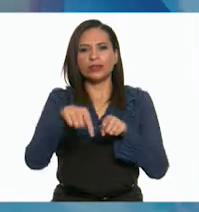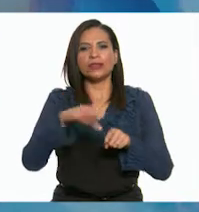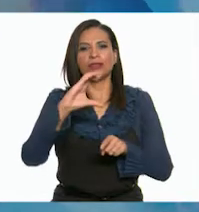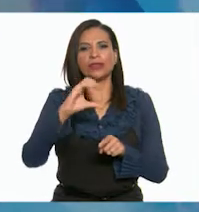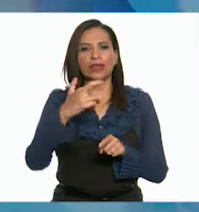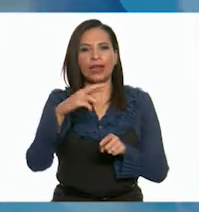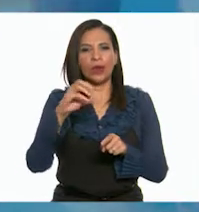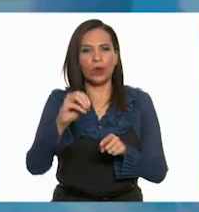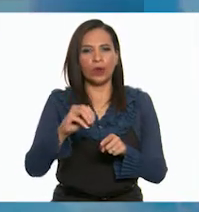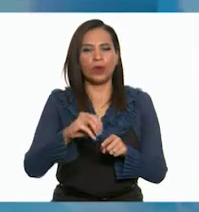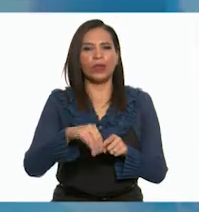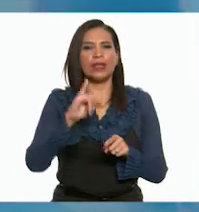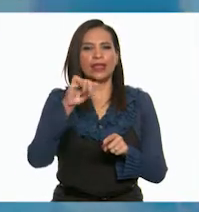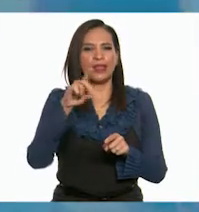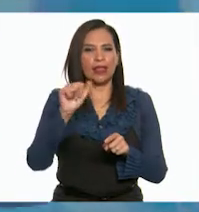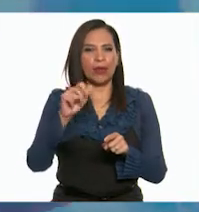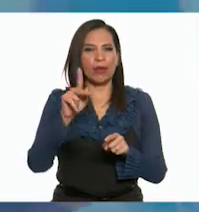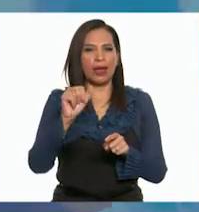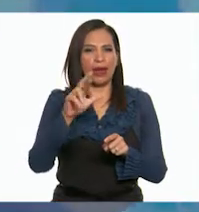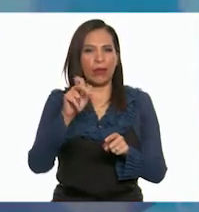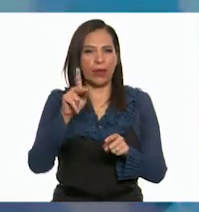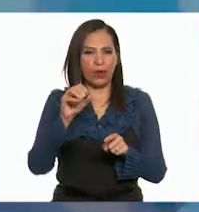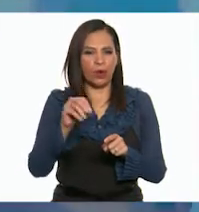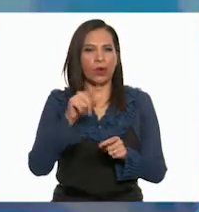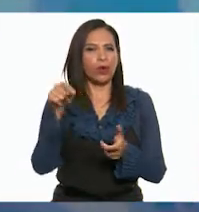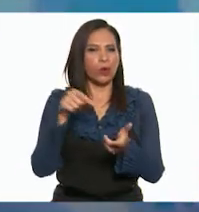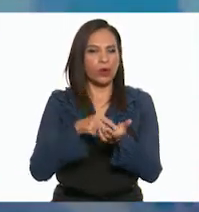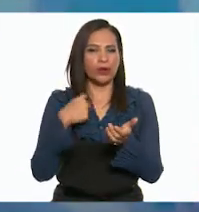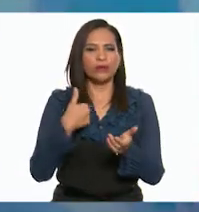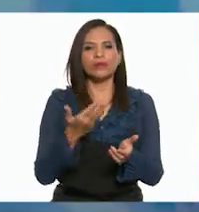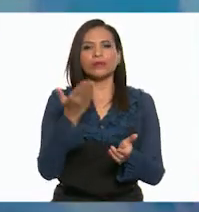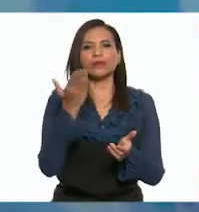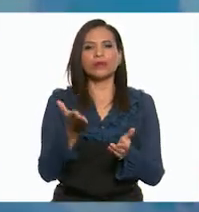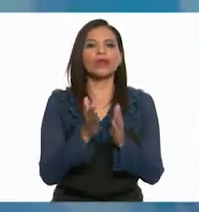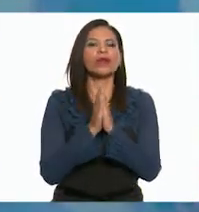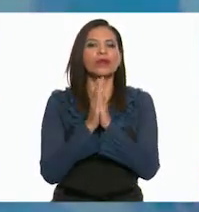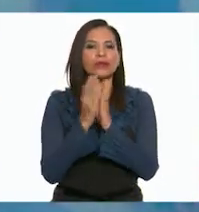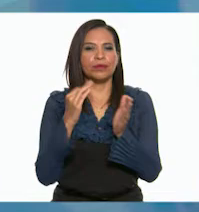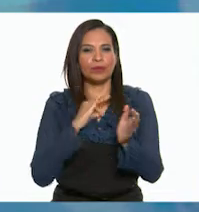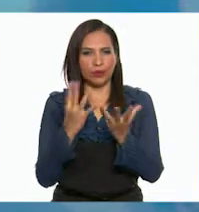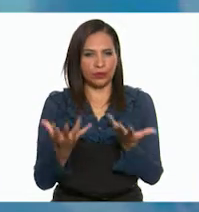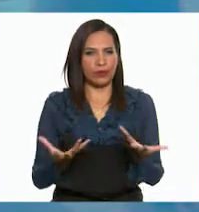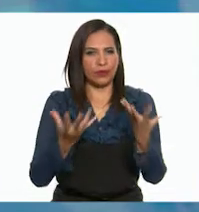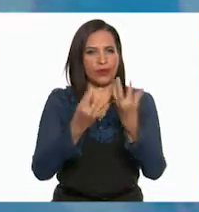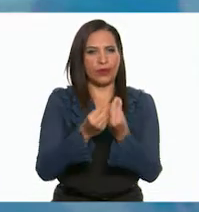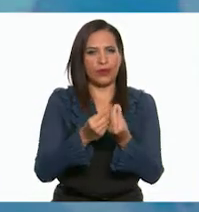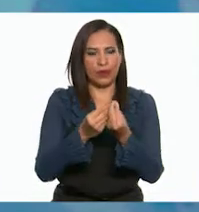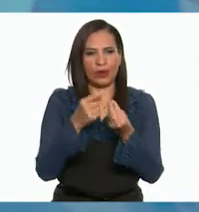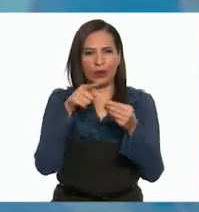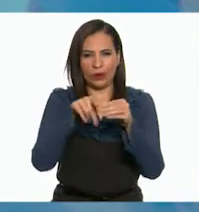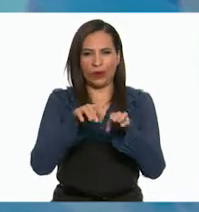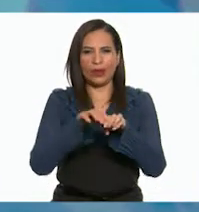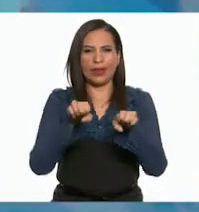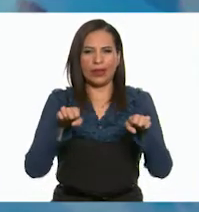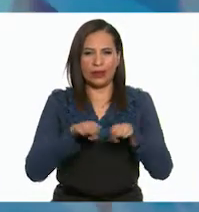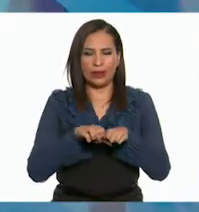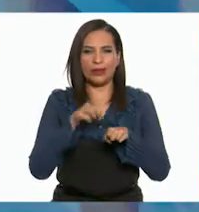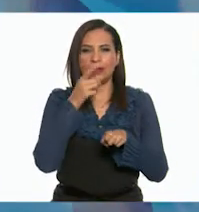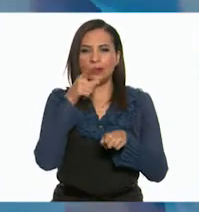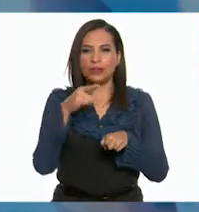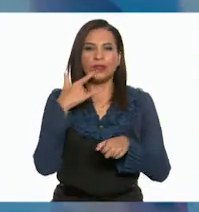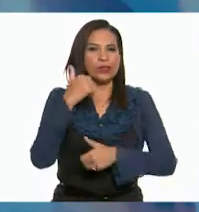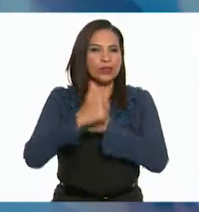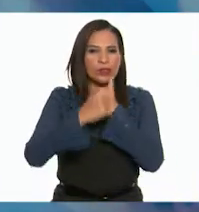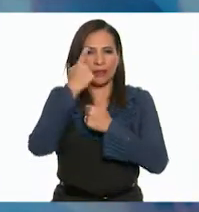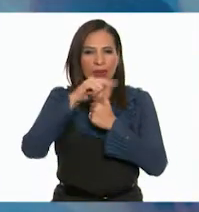Charo e Indaparapeo. Ahí le solicité que me incorporara a sus filas. Él me contó que su lucha